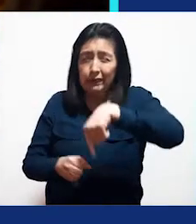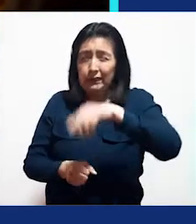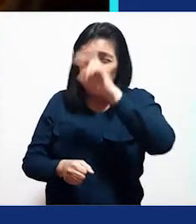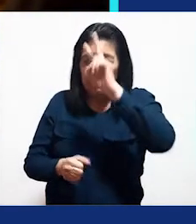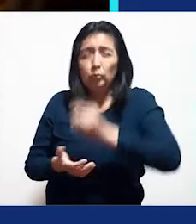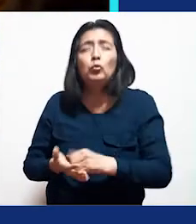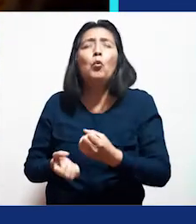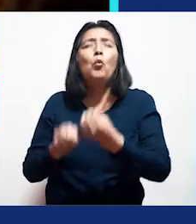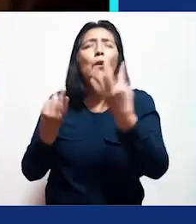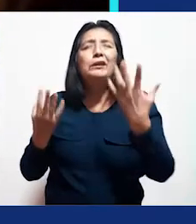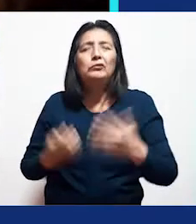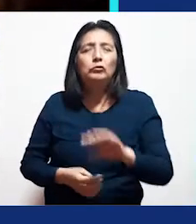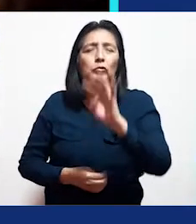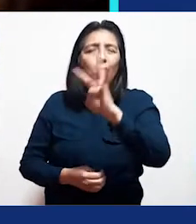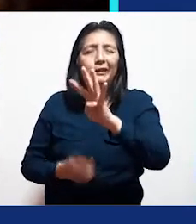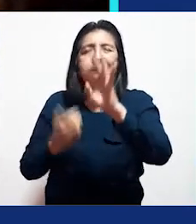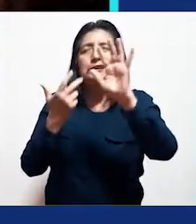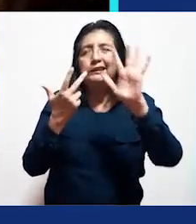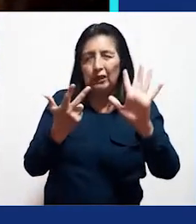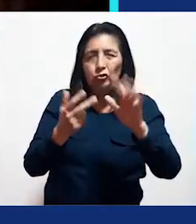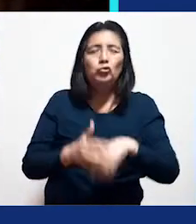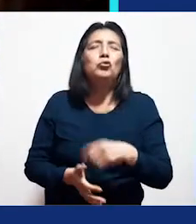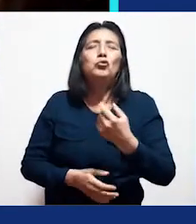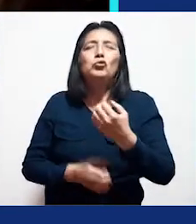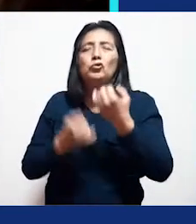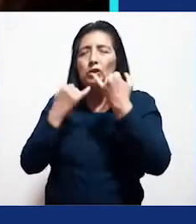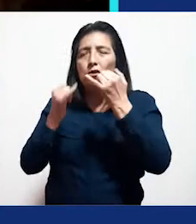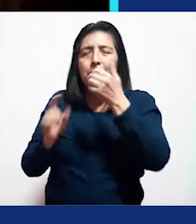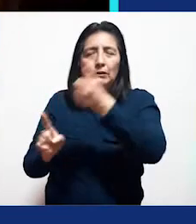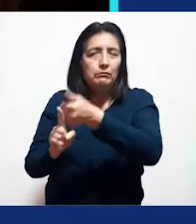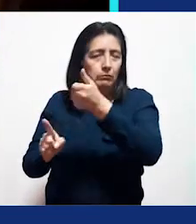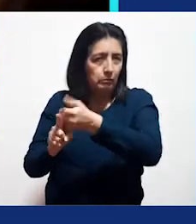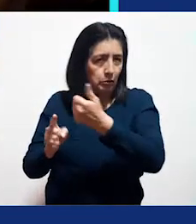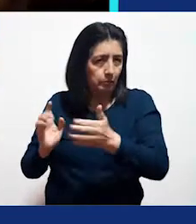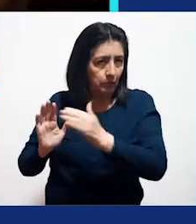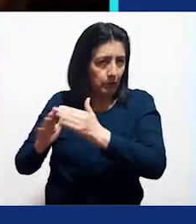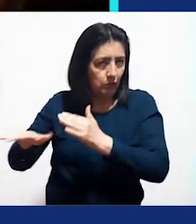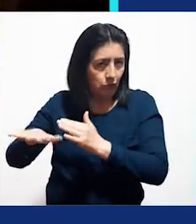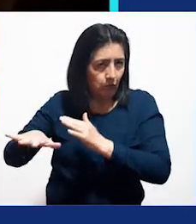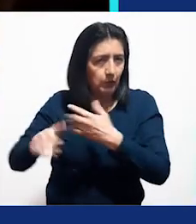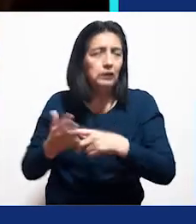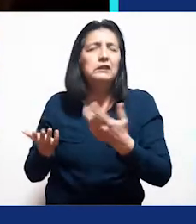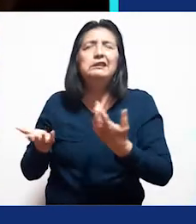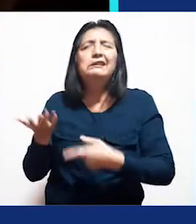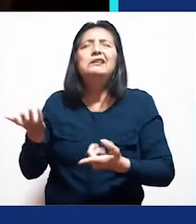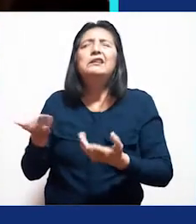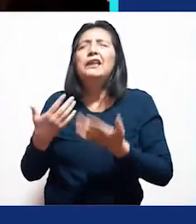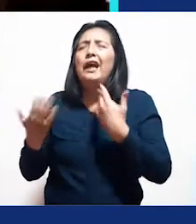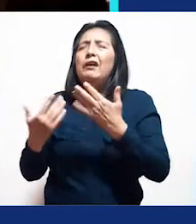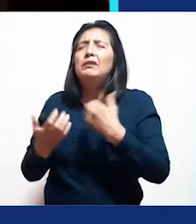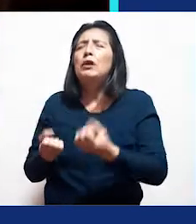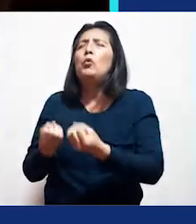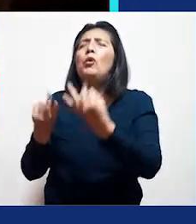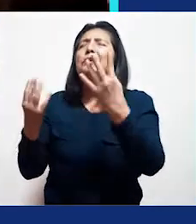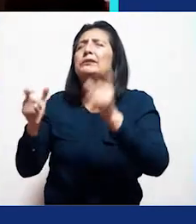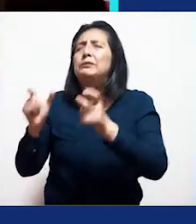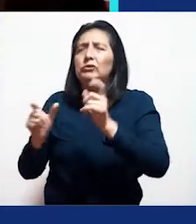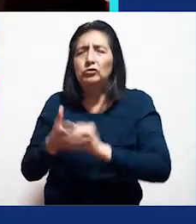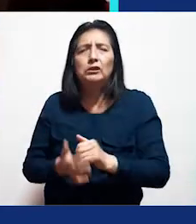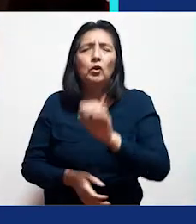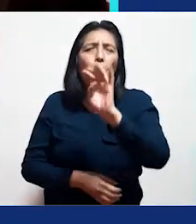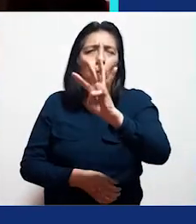hay 48 lenguas indígenas vitales que conforman o están habladas por un promedio